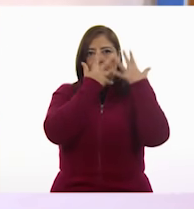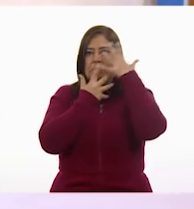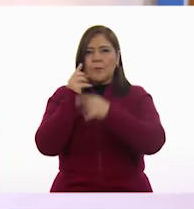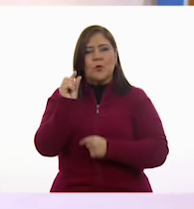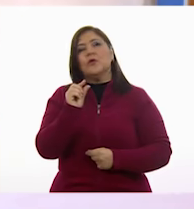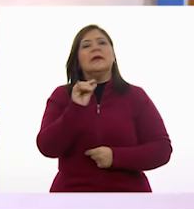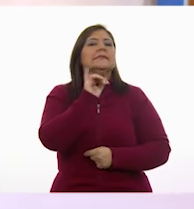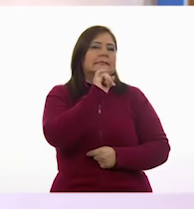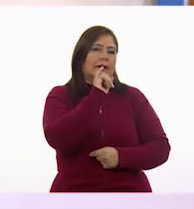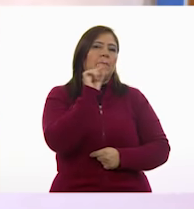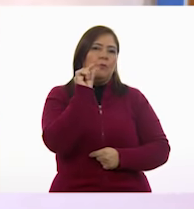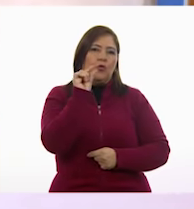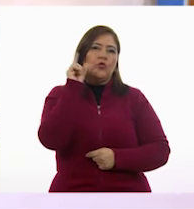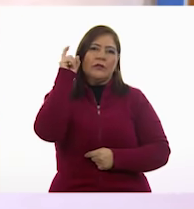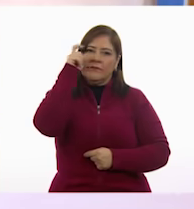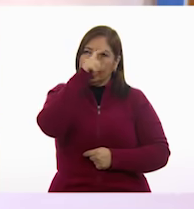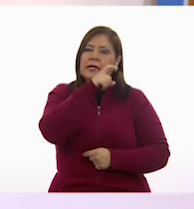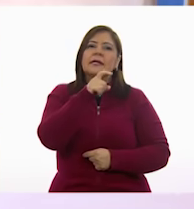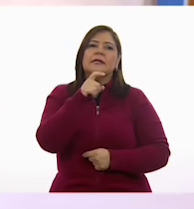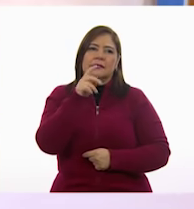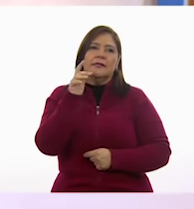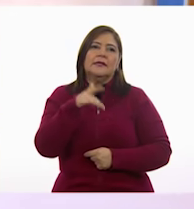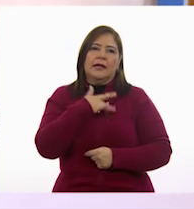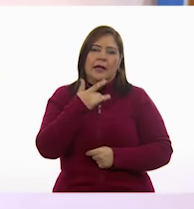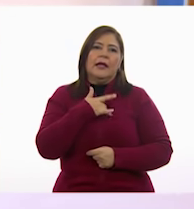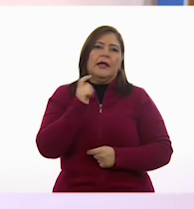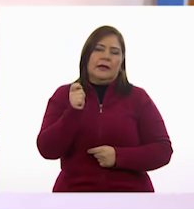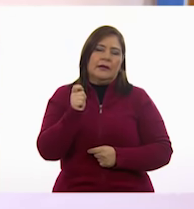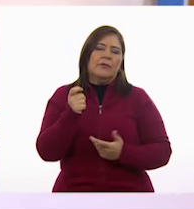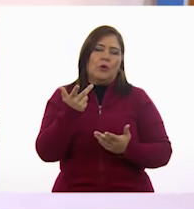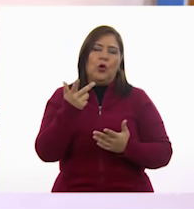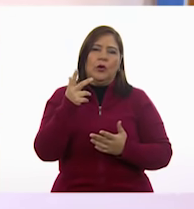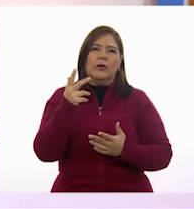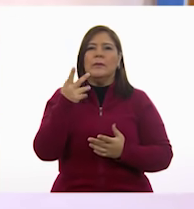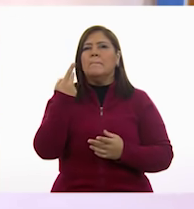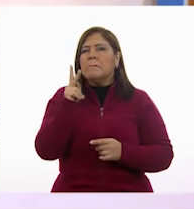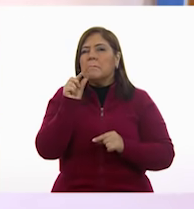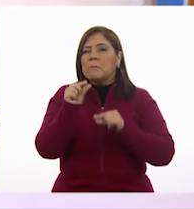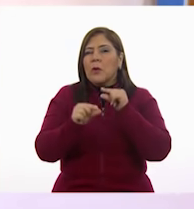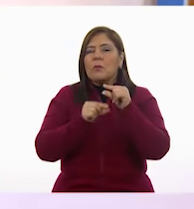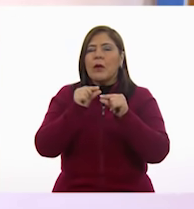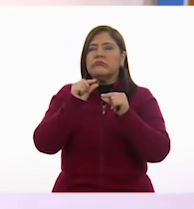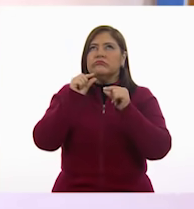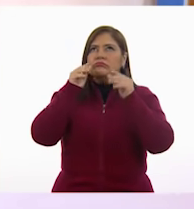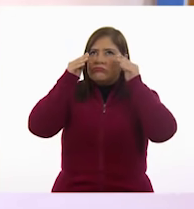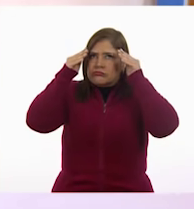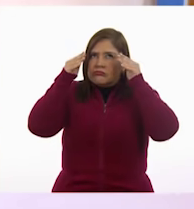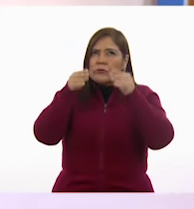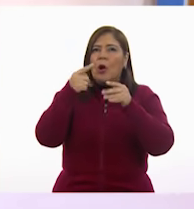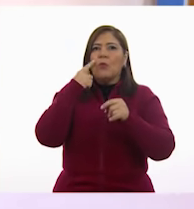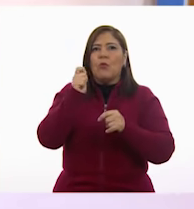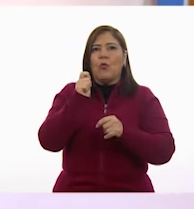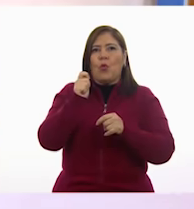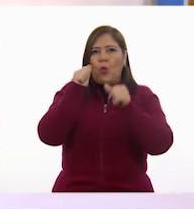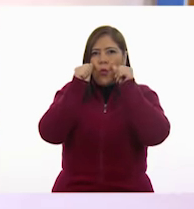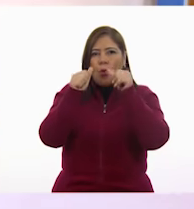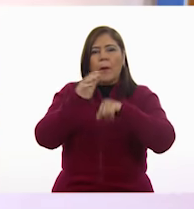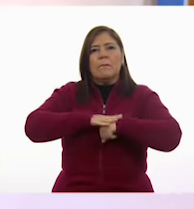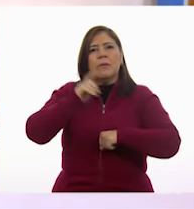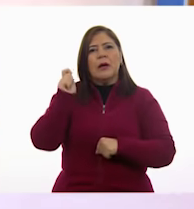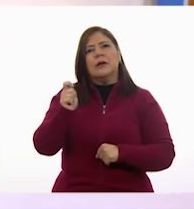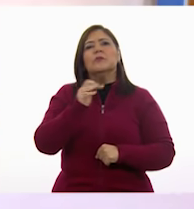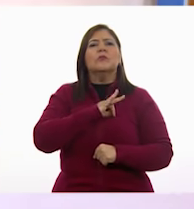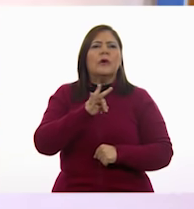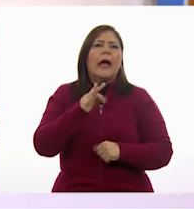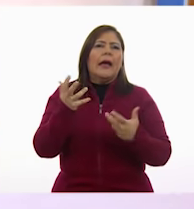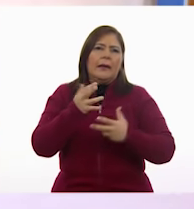Sí, estaba un poquito complicado, evidentemente es una actividad muy compleja, pero tenemos que concentrarnos muchísimo. Vamos a tratar de hacerlo mucho